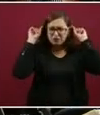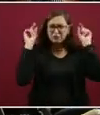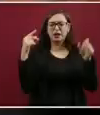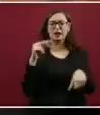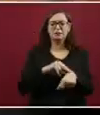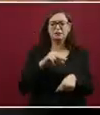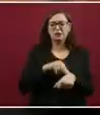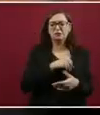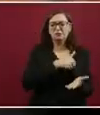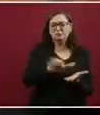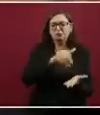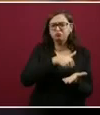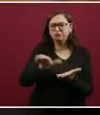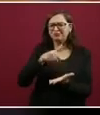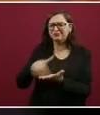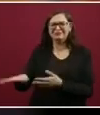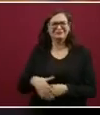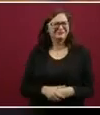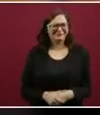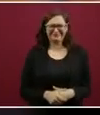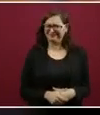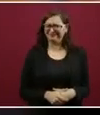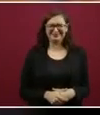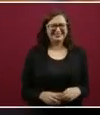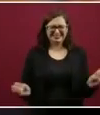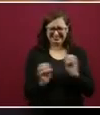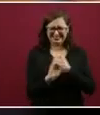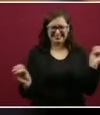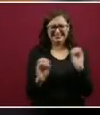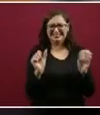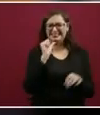que esto está retrasando? No se está despidiendo a nadie.